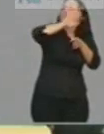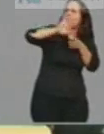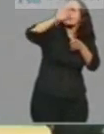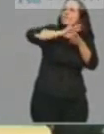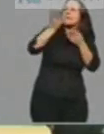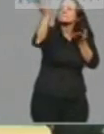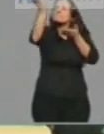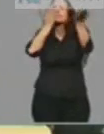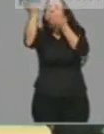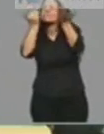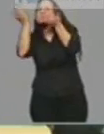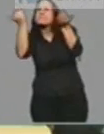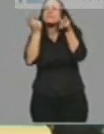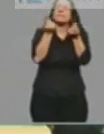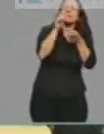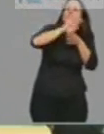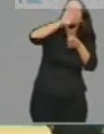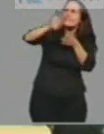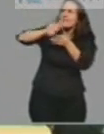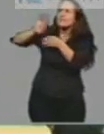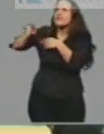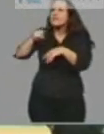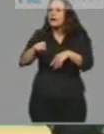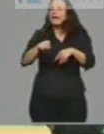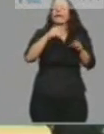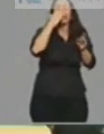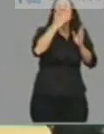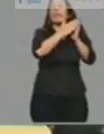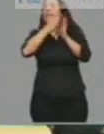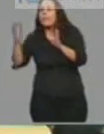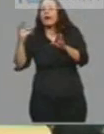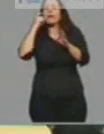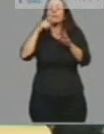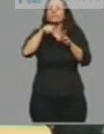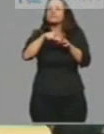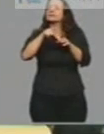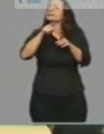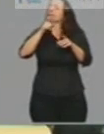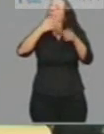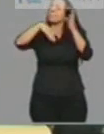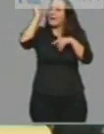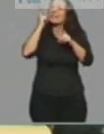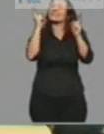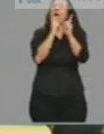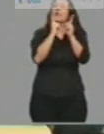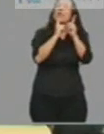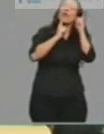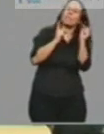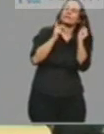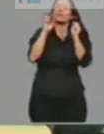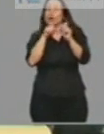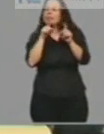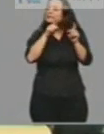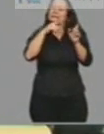permanentemente una bicicleta financiera, se había agravado durante la convertibilidad y finalmente implosiona ese 31 de